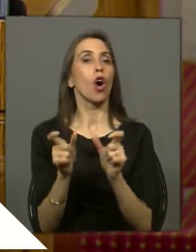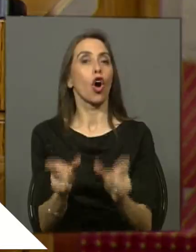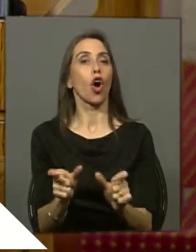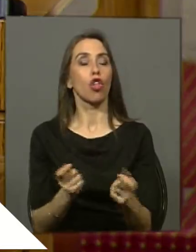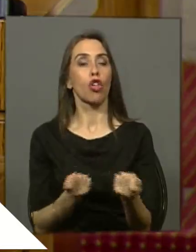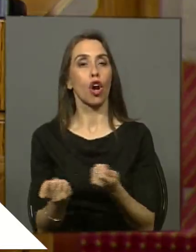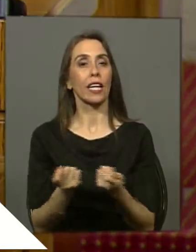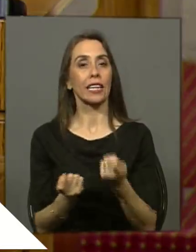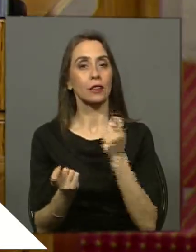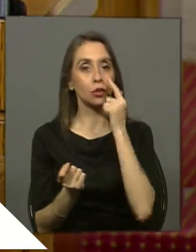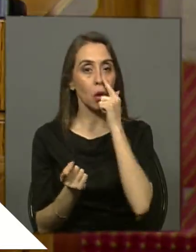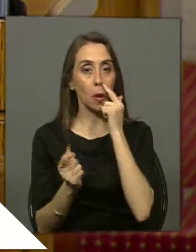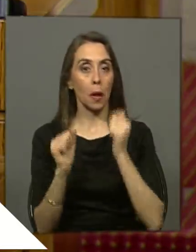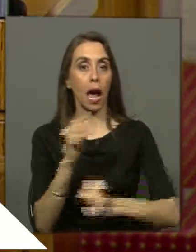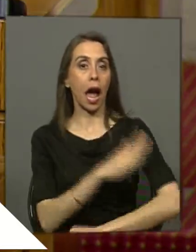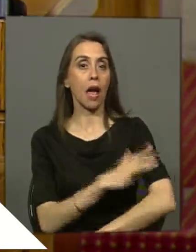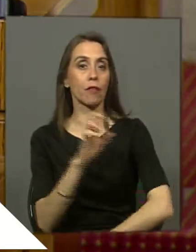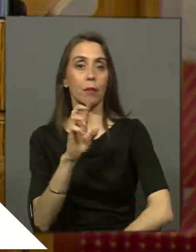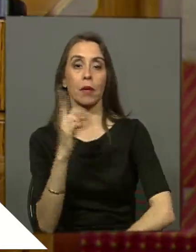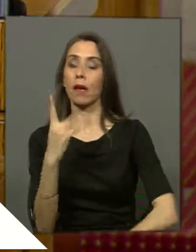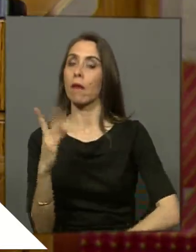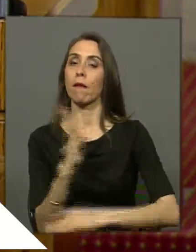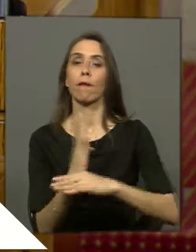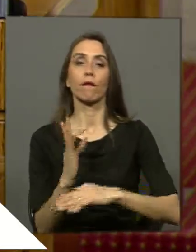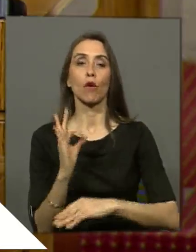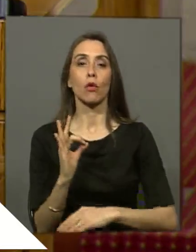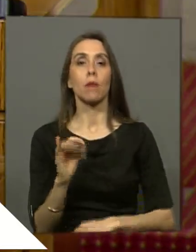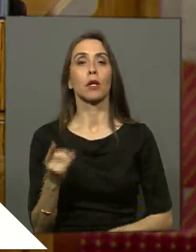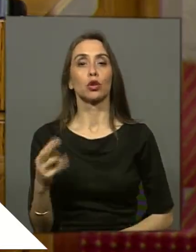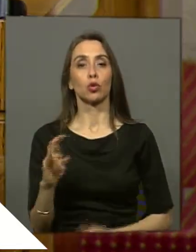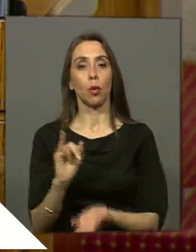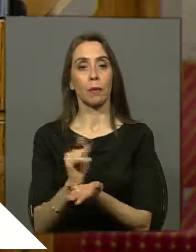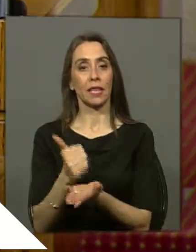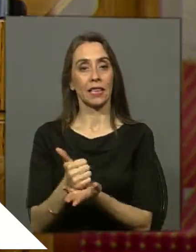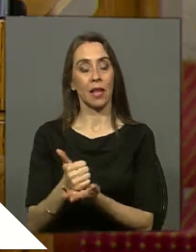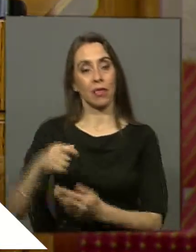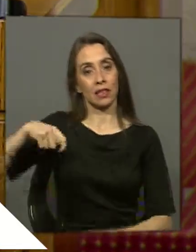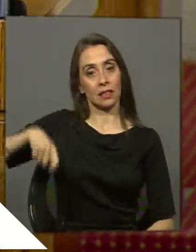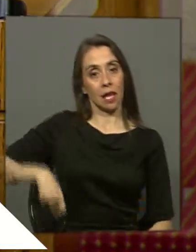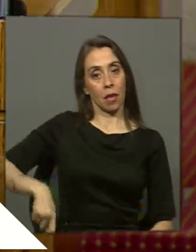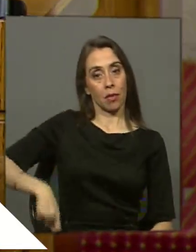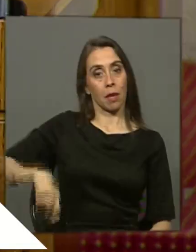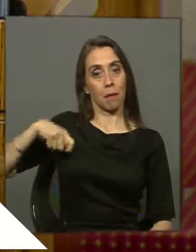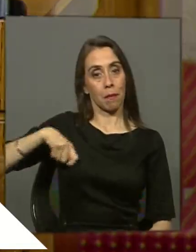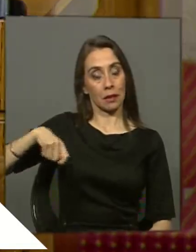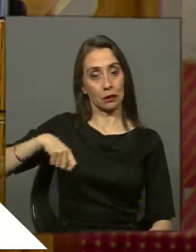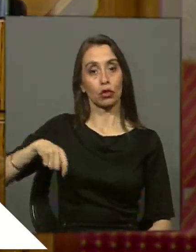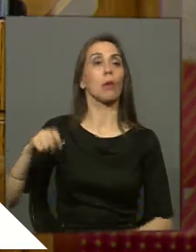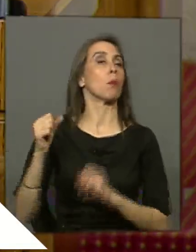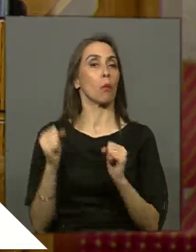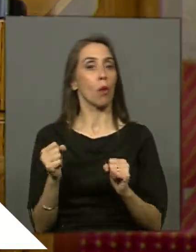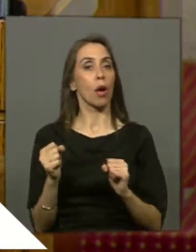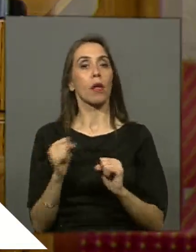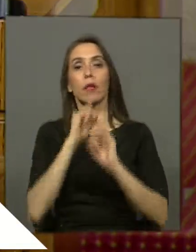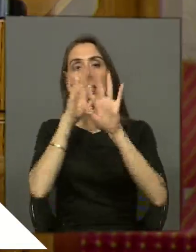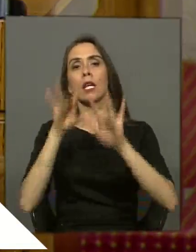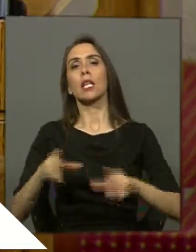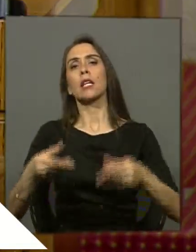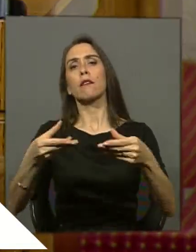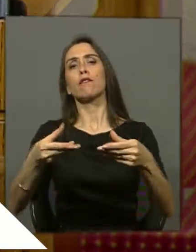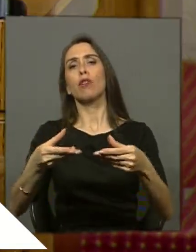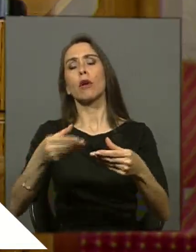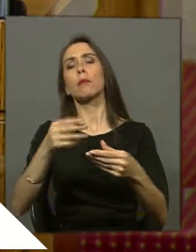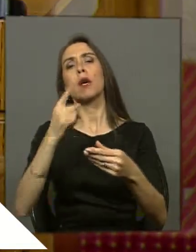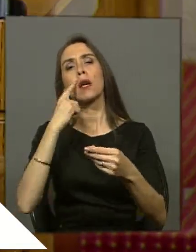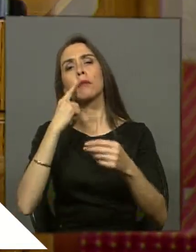gestión en las AFP que es fundamental permite a la superintendencia de pensiones realizar informes y estudios de gestión